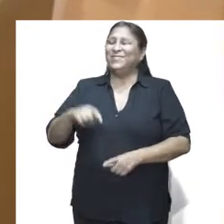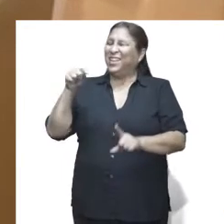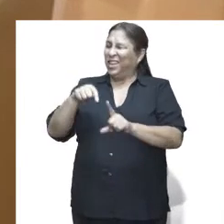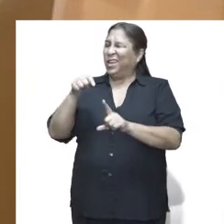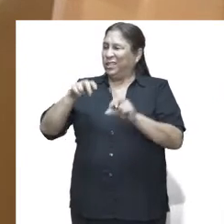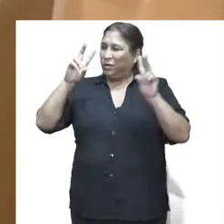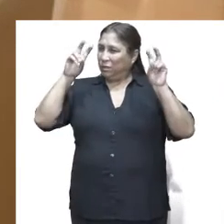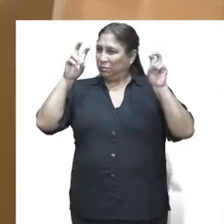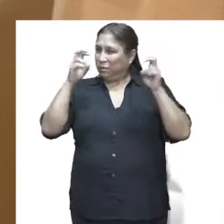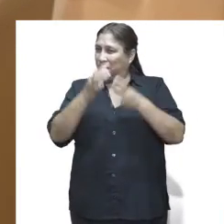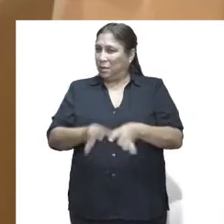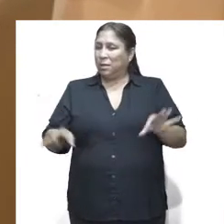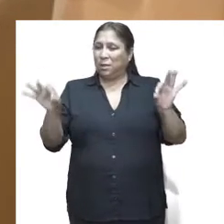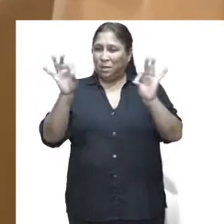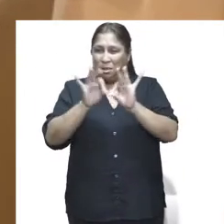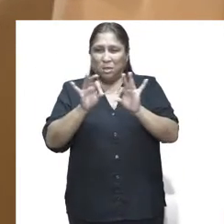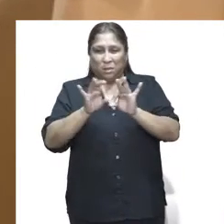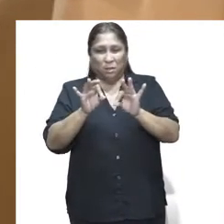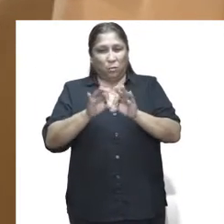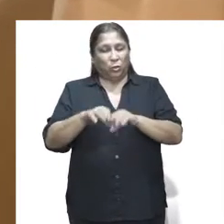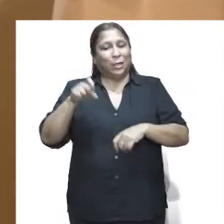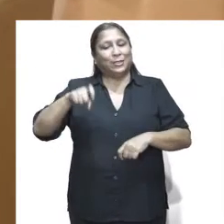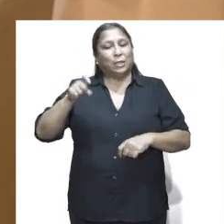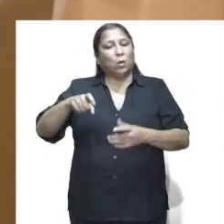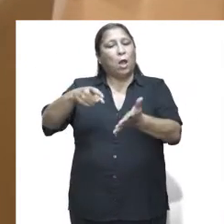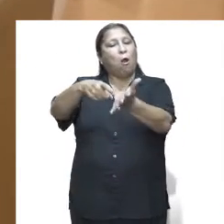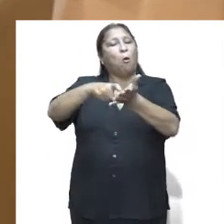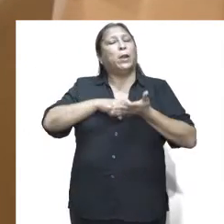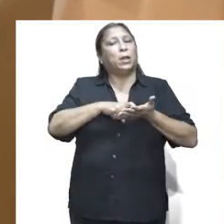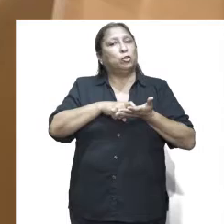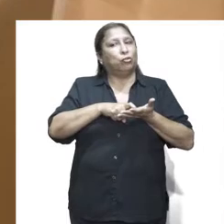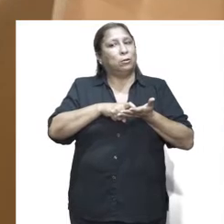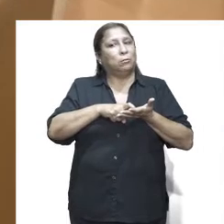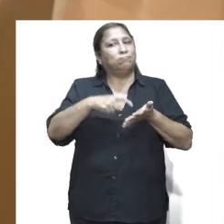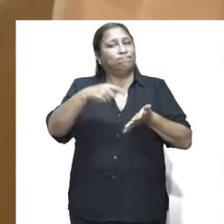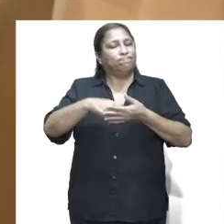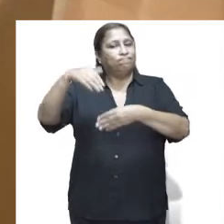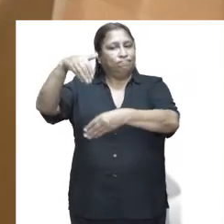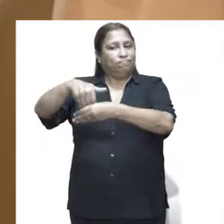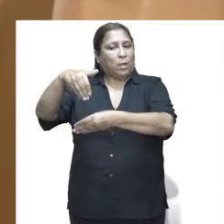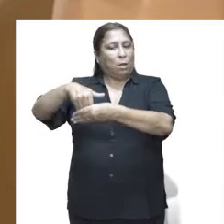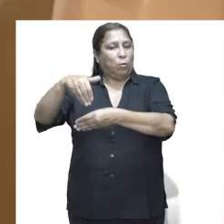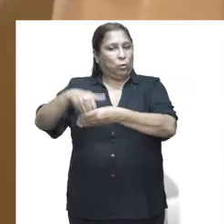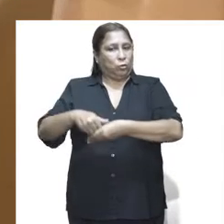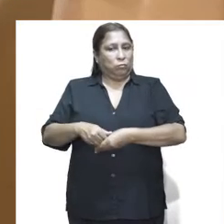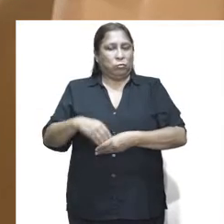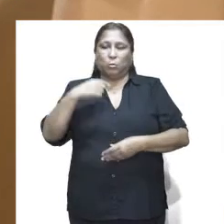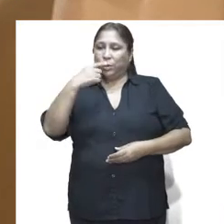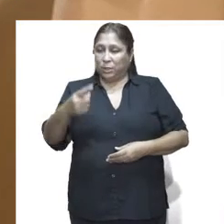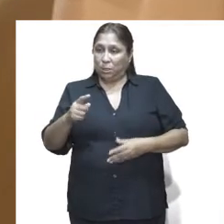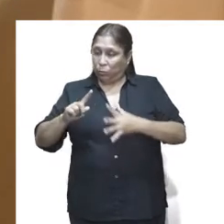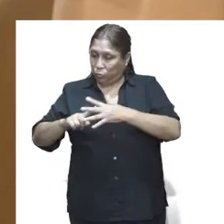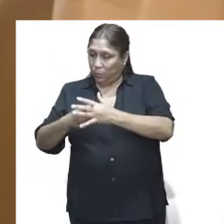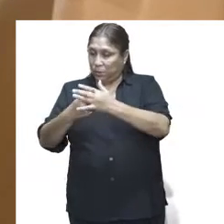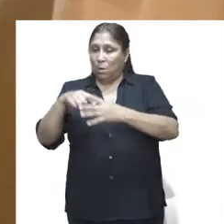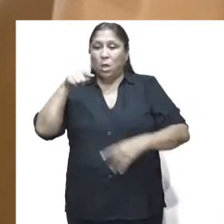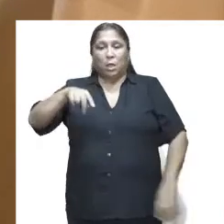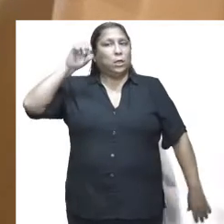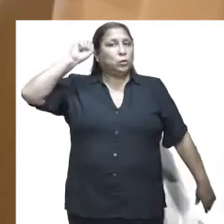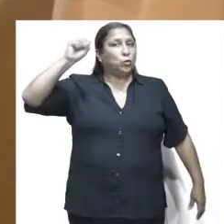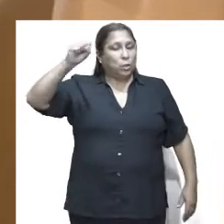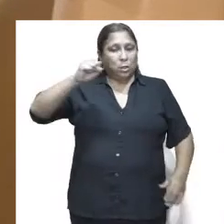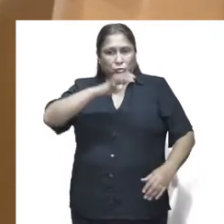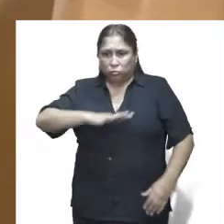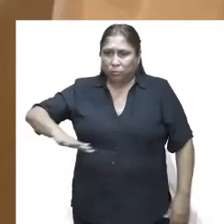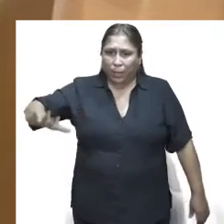tú señalas, ¿no? Que tiene que ver con la obligatoriedad del voto, ¿no? Que es, como decíamos en un inicio, eso es un derecho para todos y también es